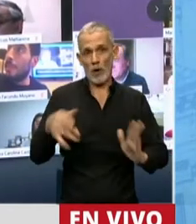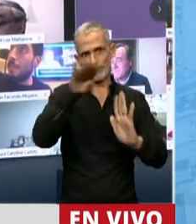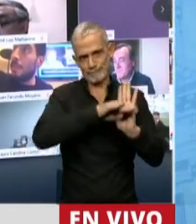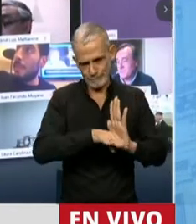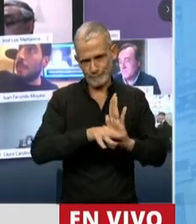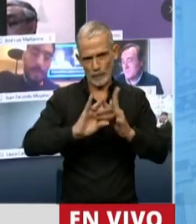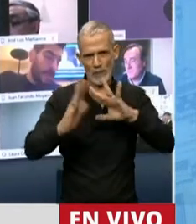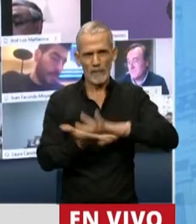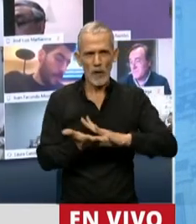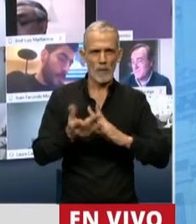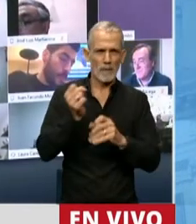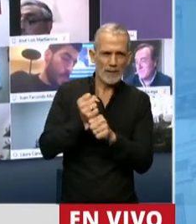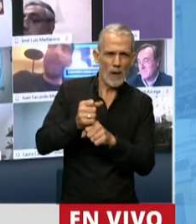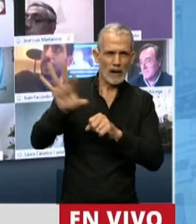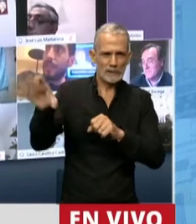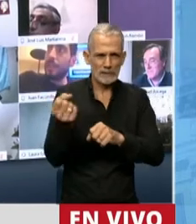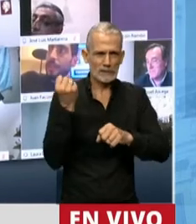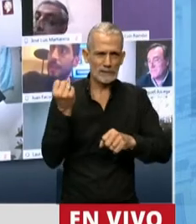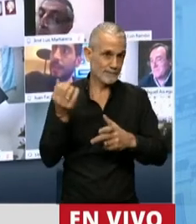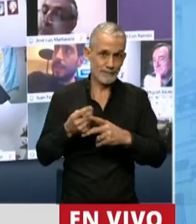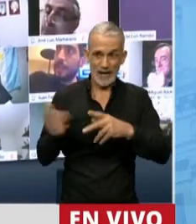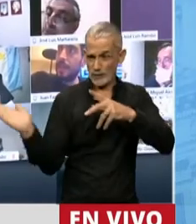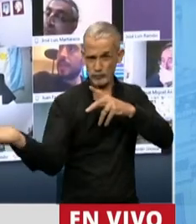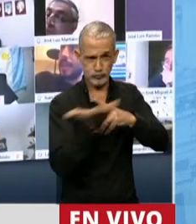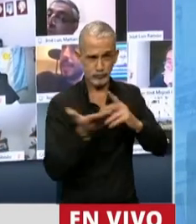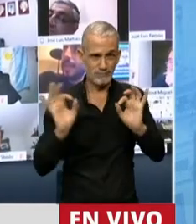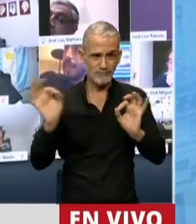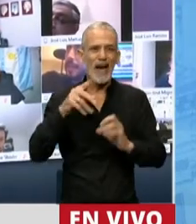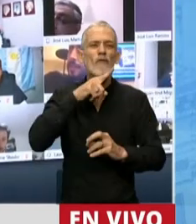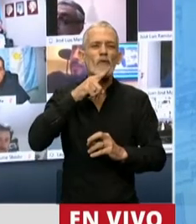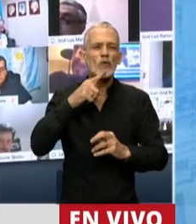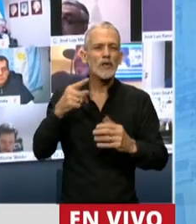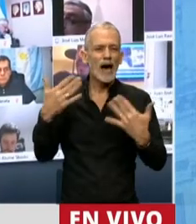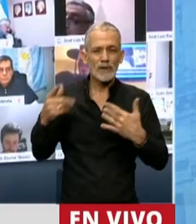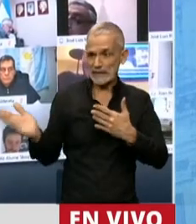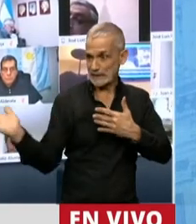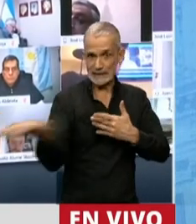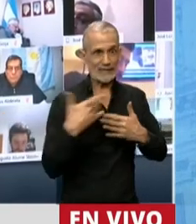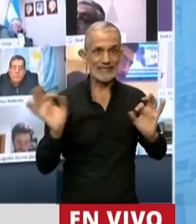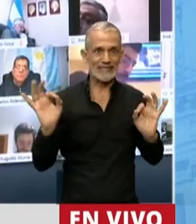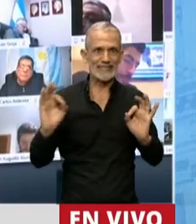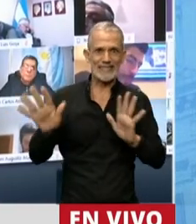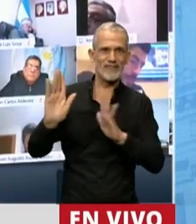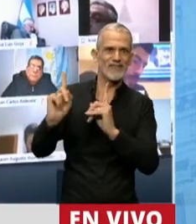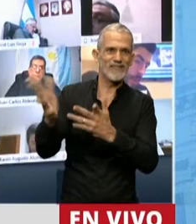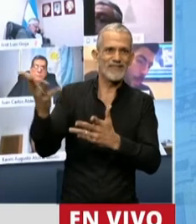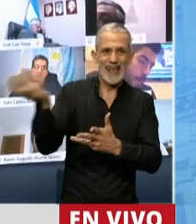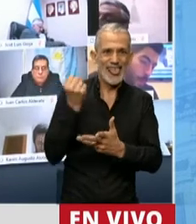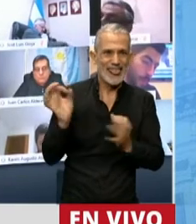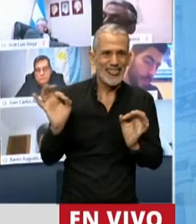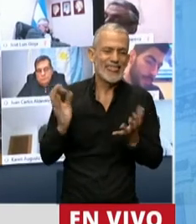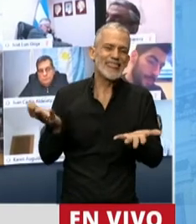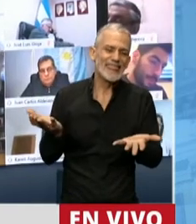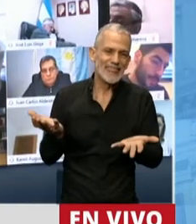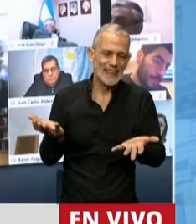protocolos necesarios no se cortó la cosecha de fruta fresca, y que aparte de eso, digamos,